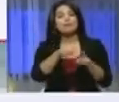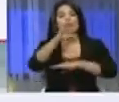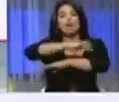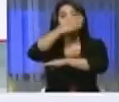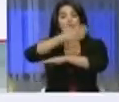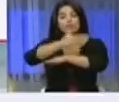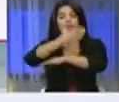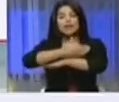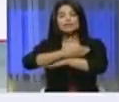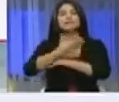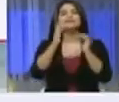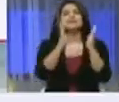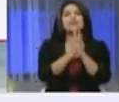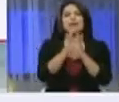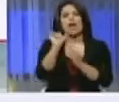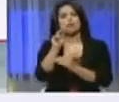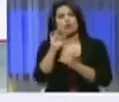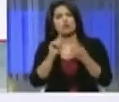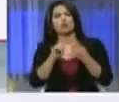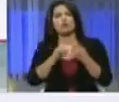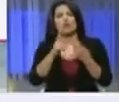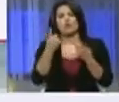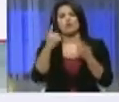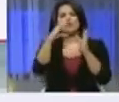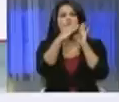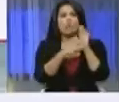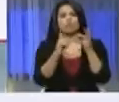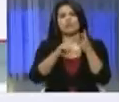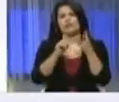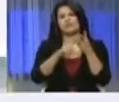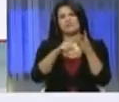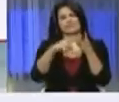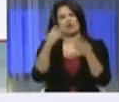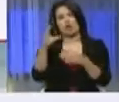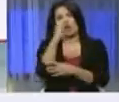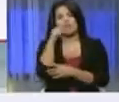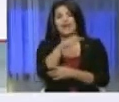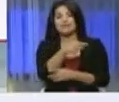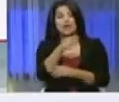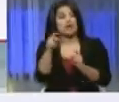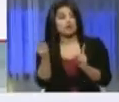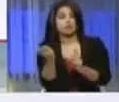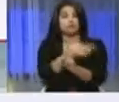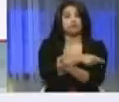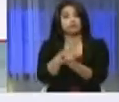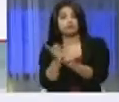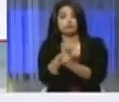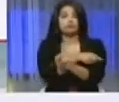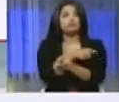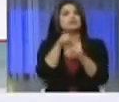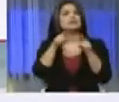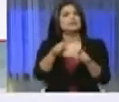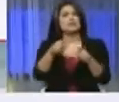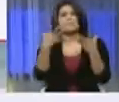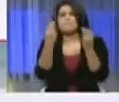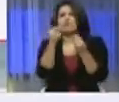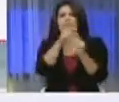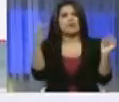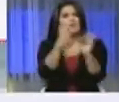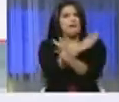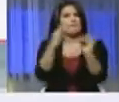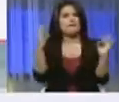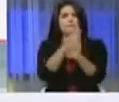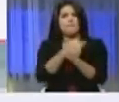San Antonio, Ureña, Cúcuta, el norte de Santander de Colombia, es la frontera más viva de todo el continente